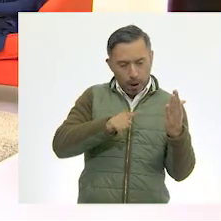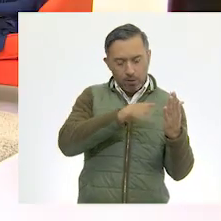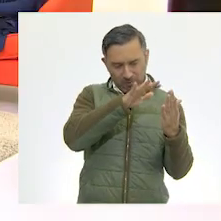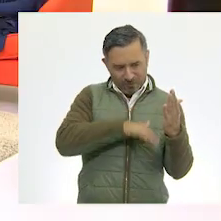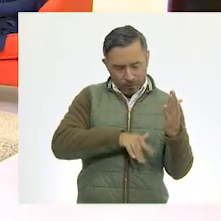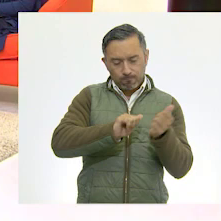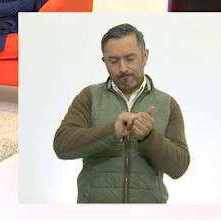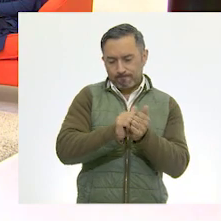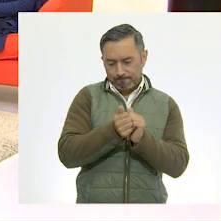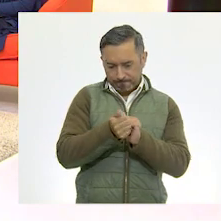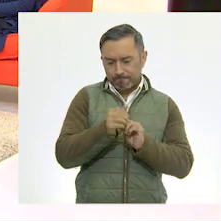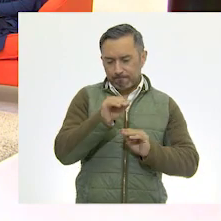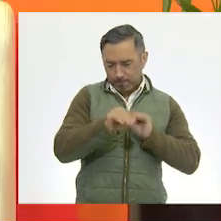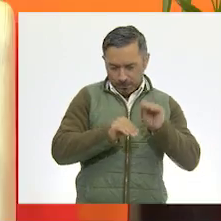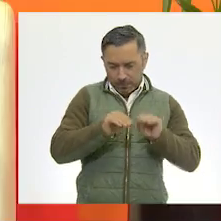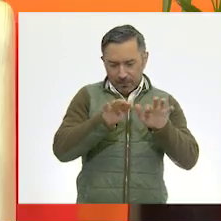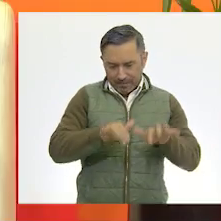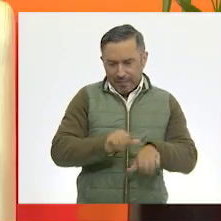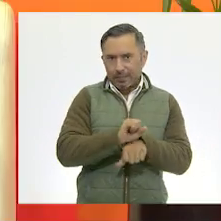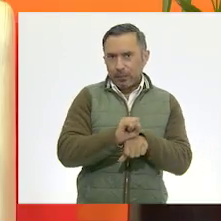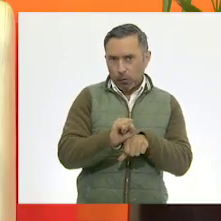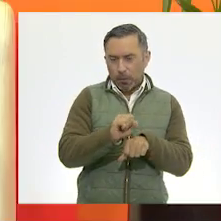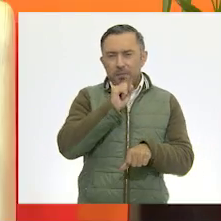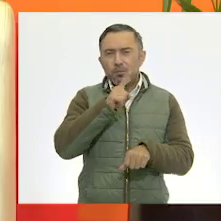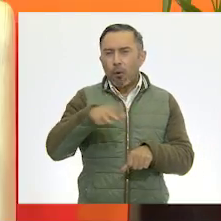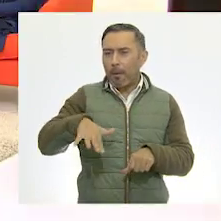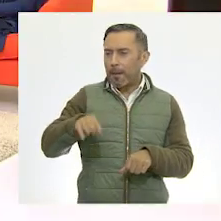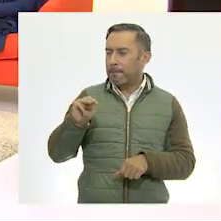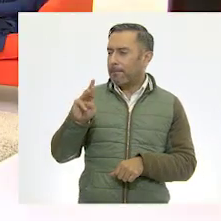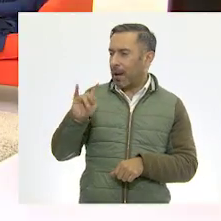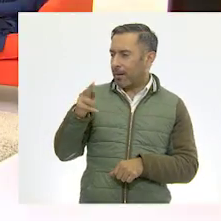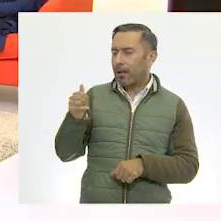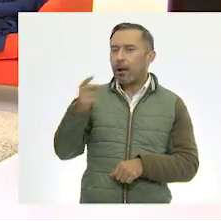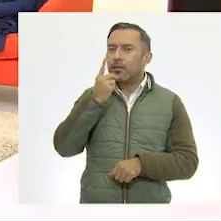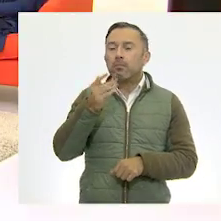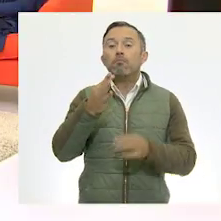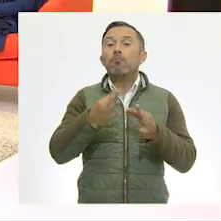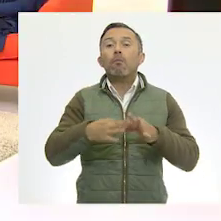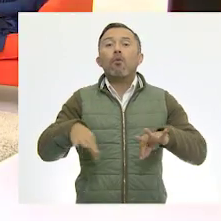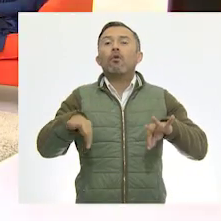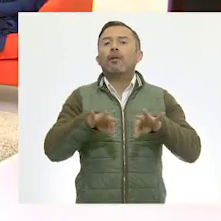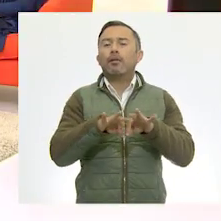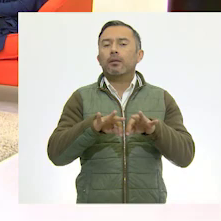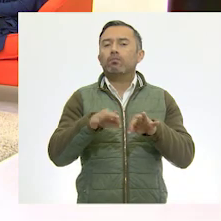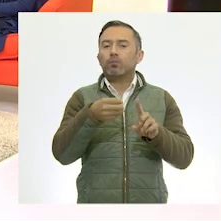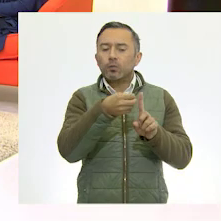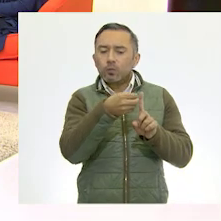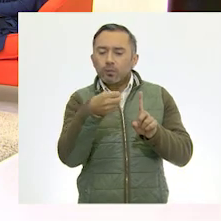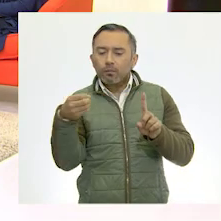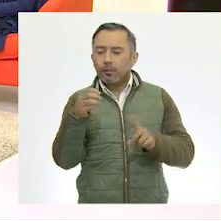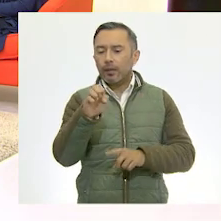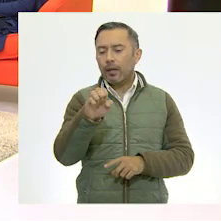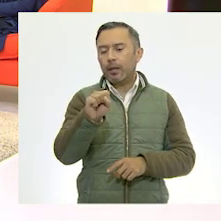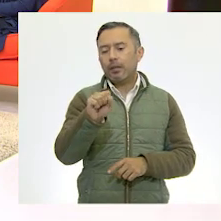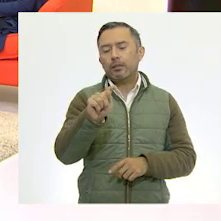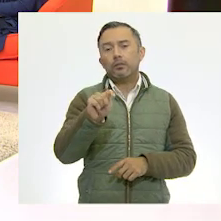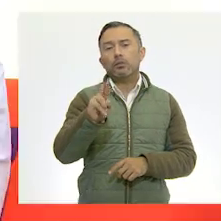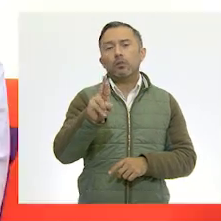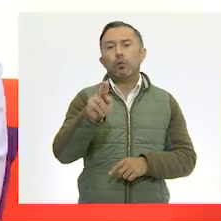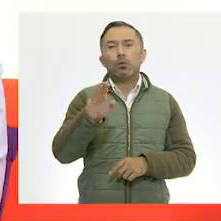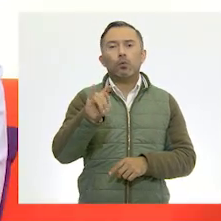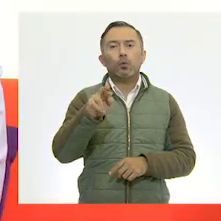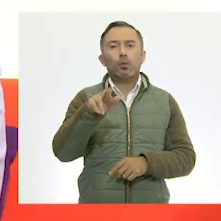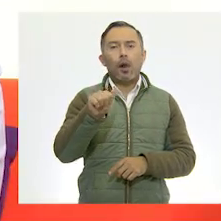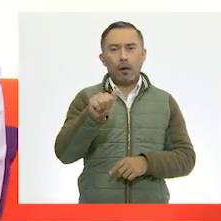de estructura, como bien lo comentaba Magda, lo importante es la estructura de cómo das la información también, porque